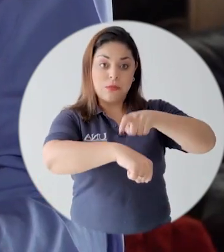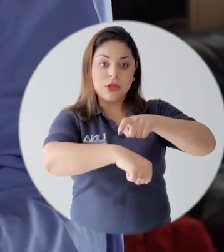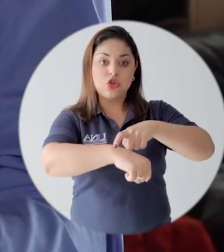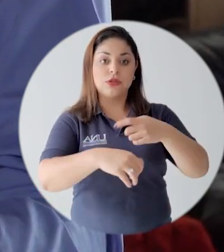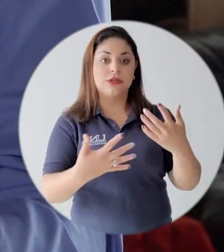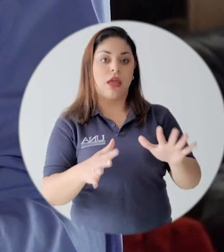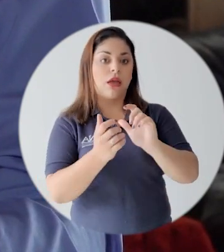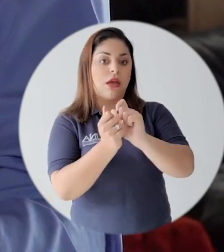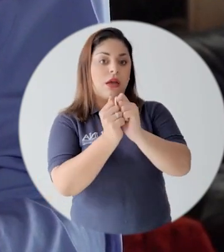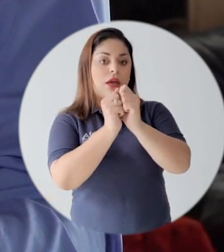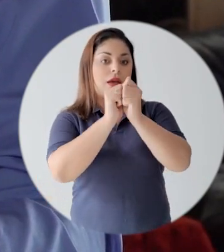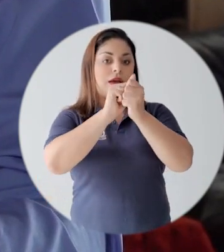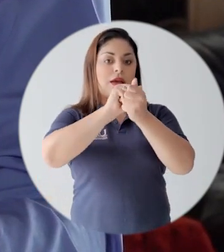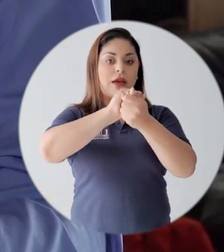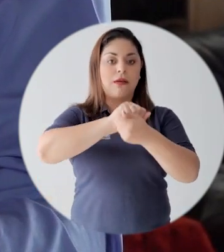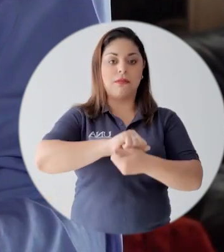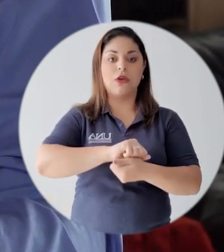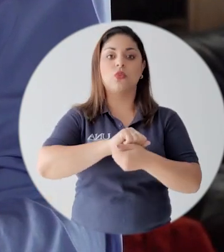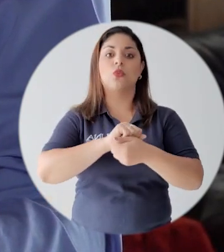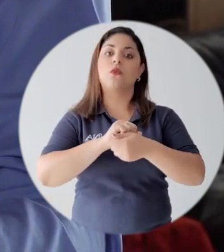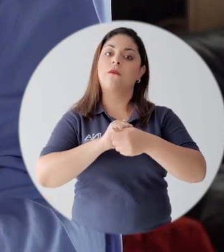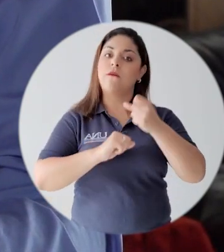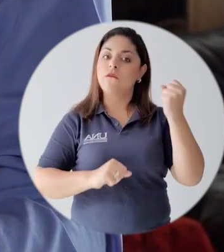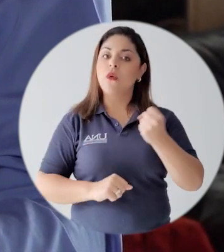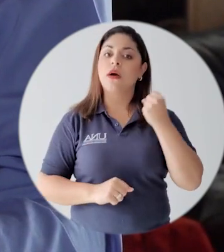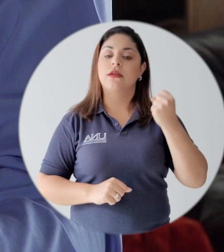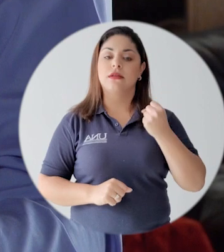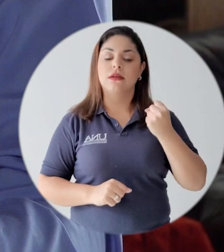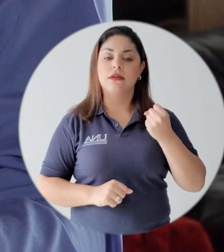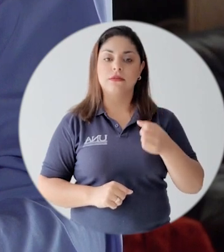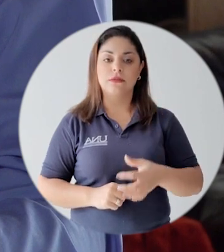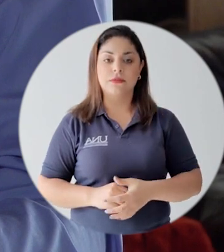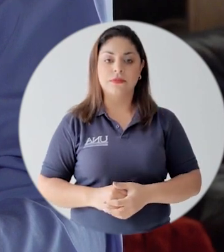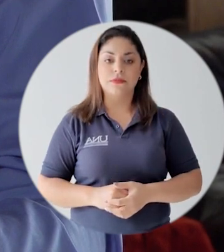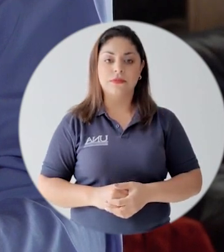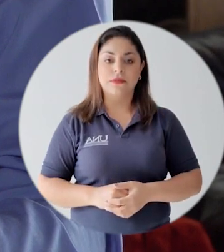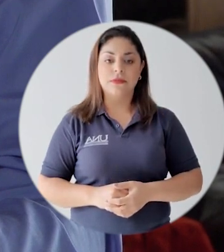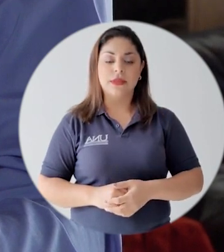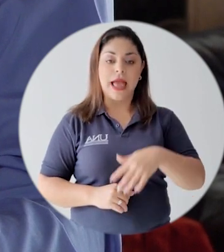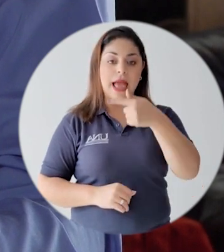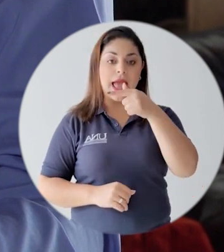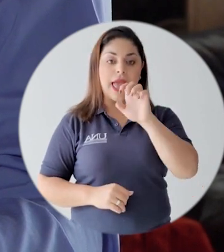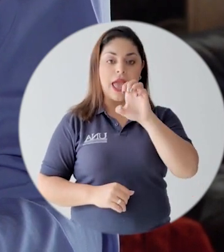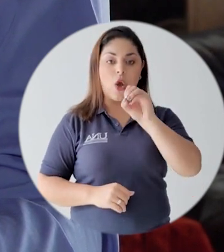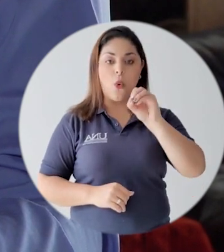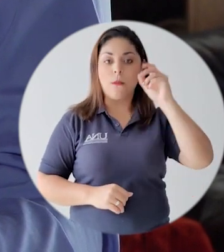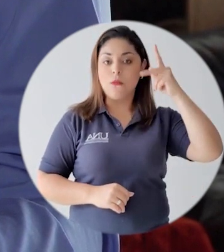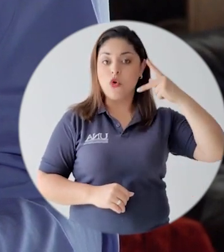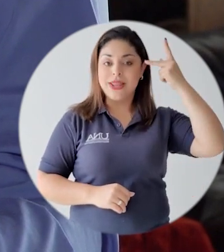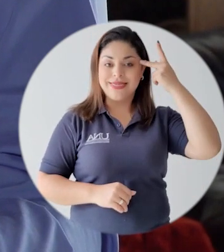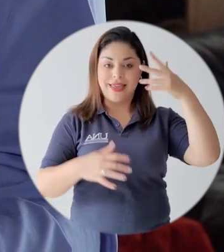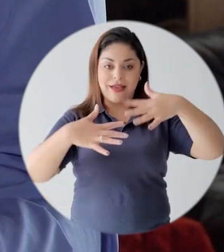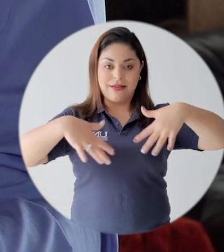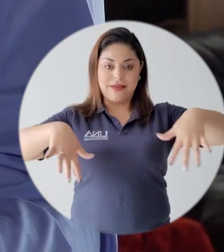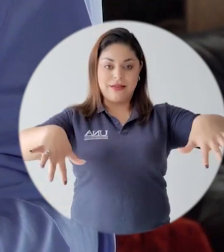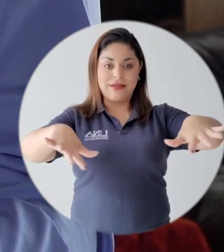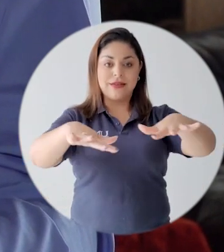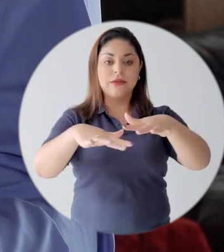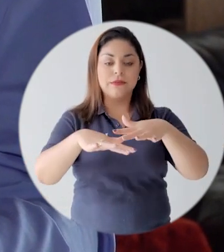es el momento en que está cambiando en gran medida la geopolítica